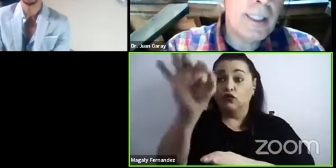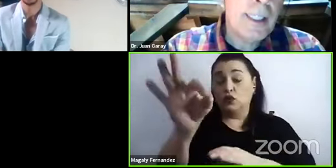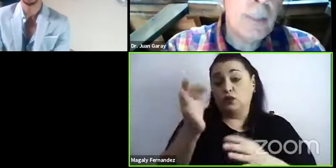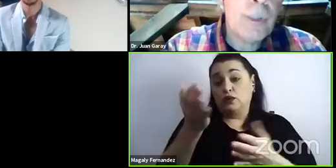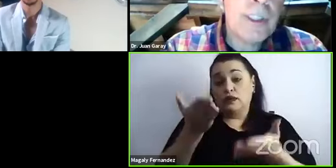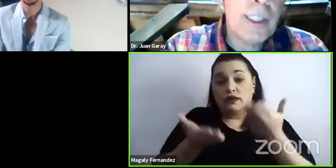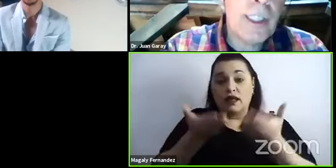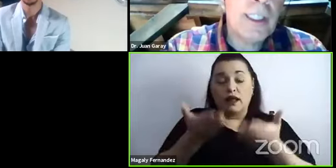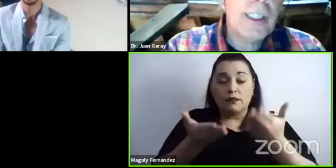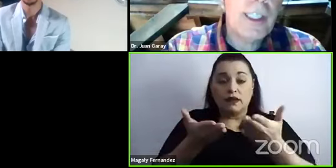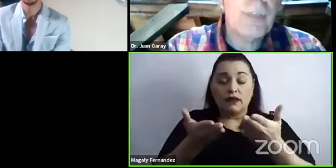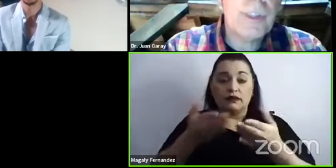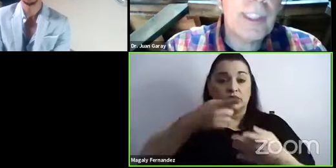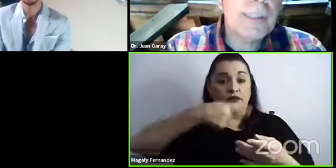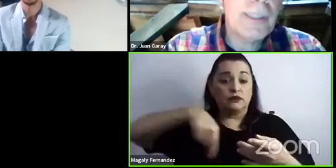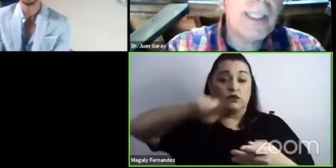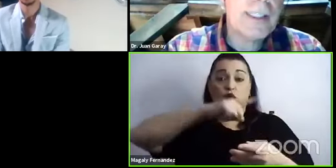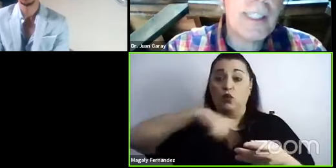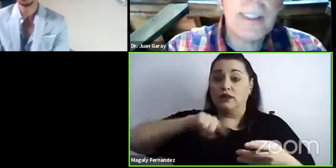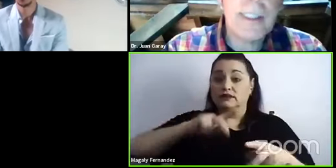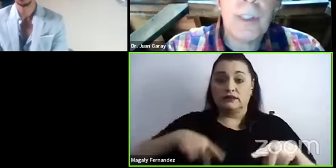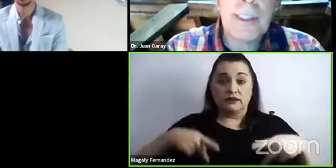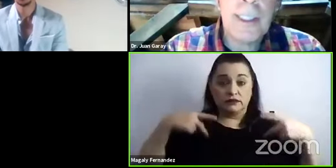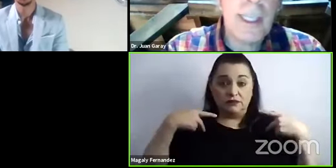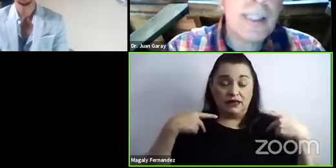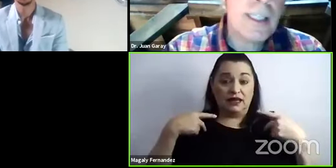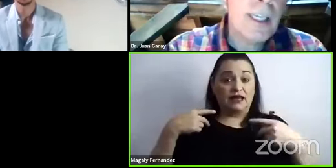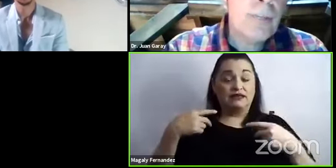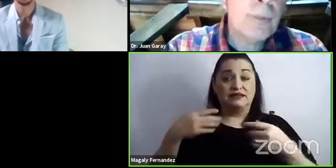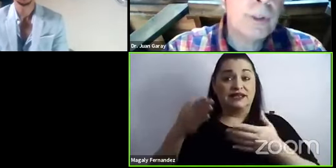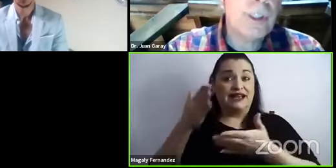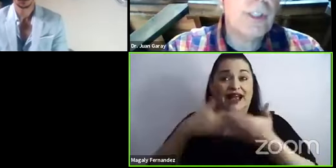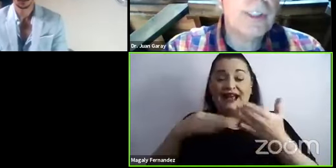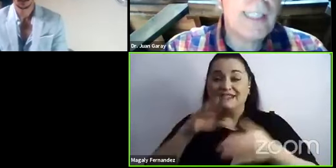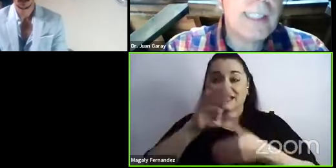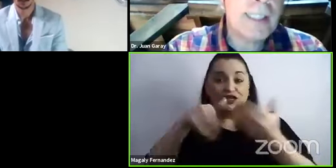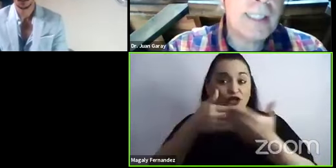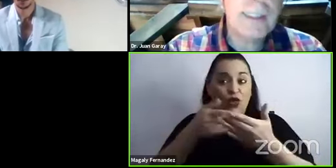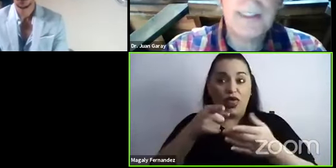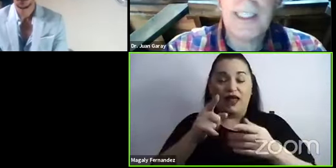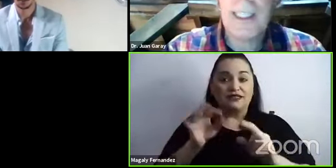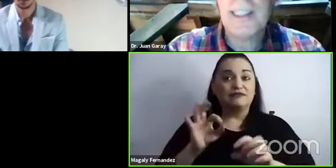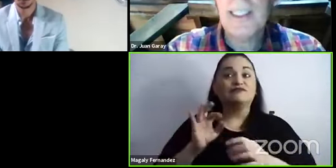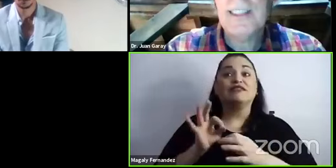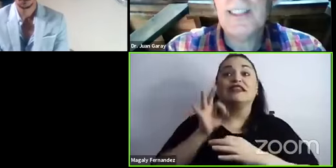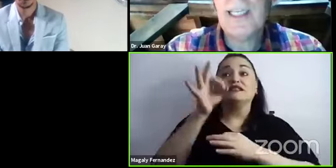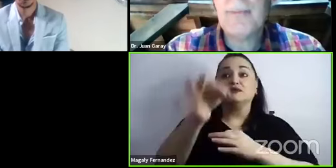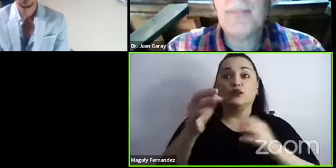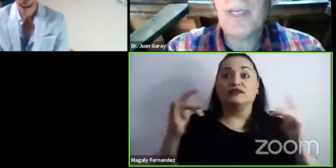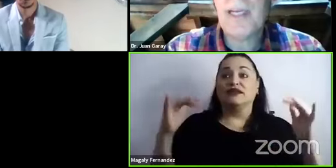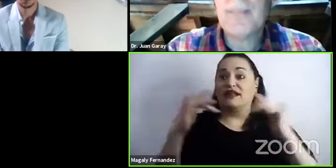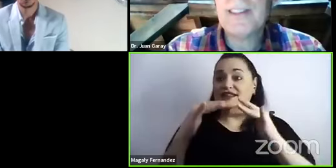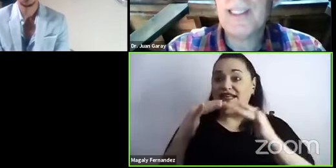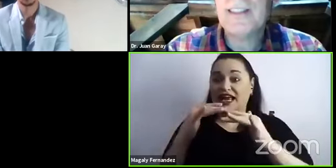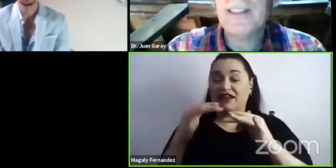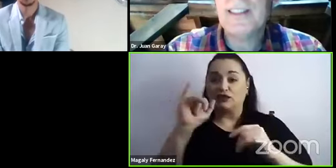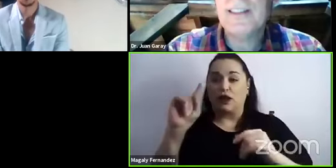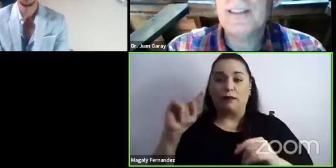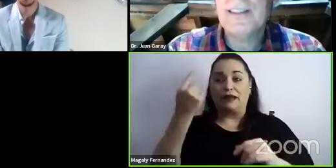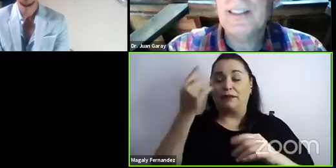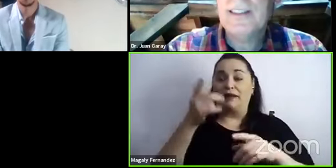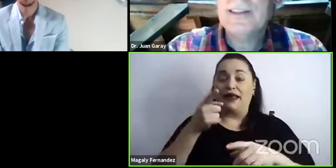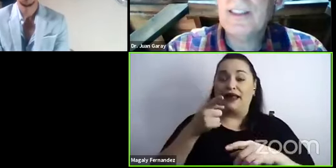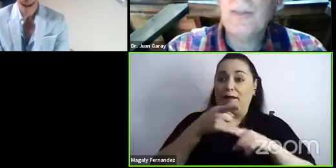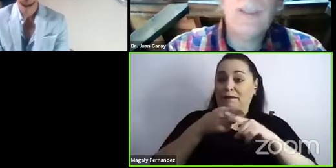en nuestras vidas, casi todas ellas posteriores a las grandes guerras de la primera mitad